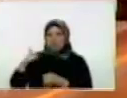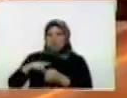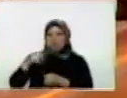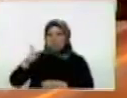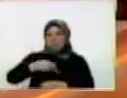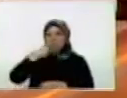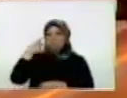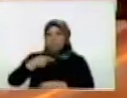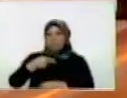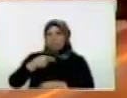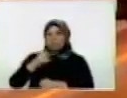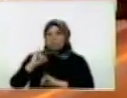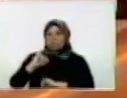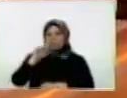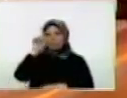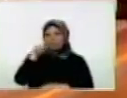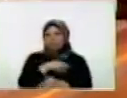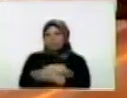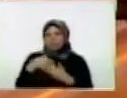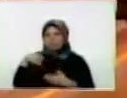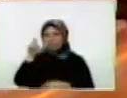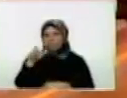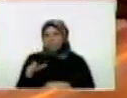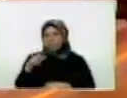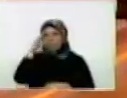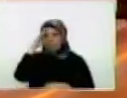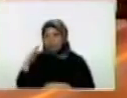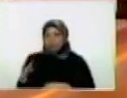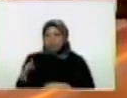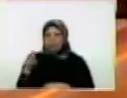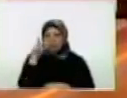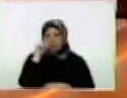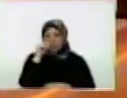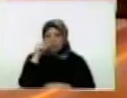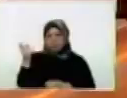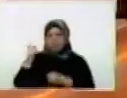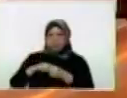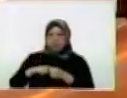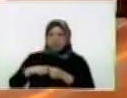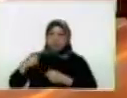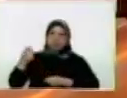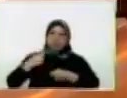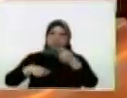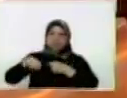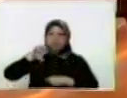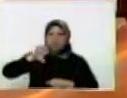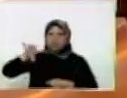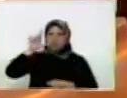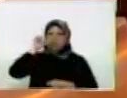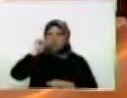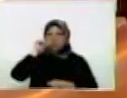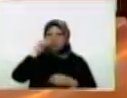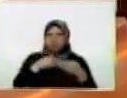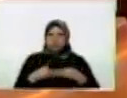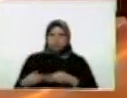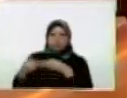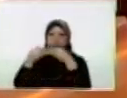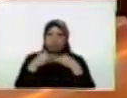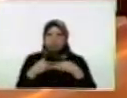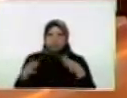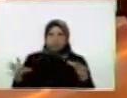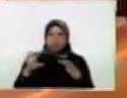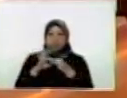que tiene más de 1.600.000 milicianos, que dentro de la estructura del partido están las